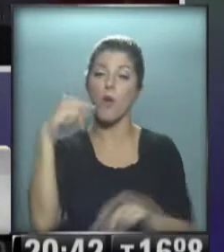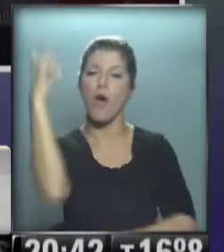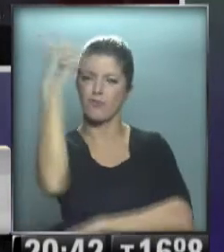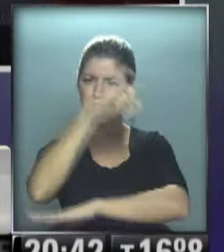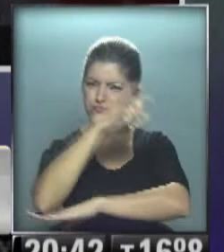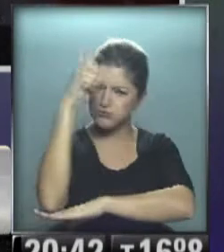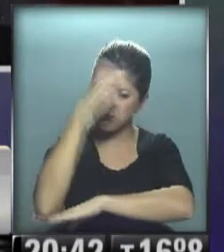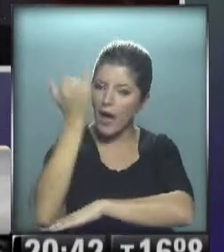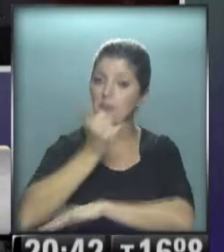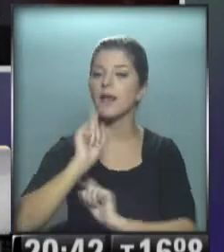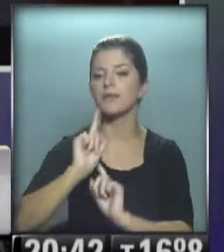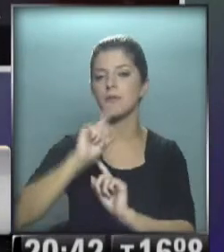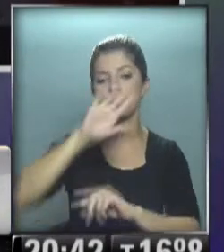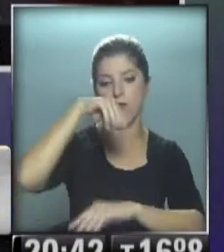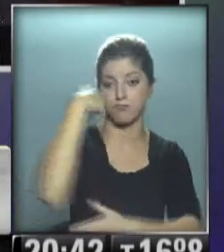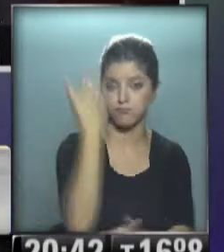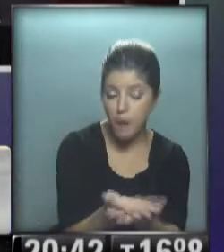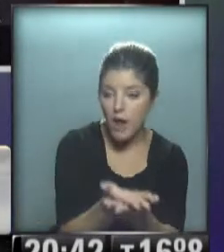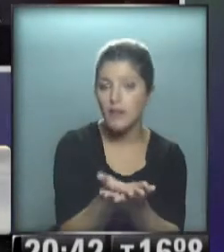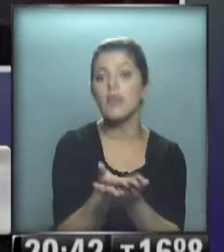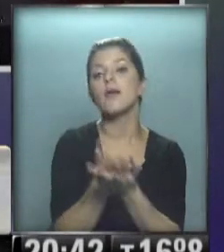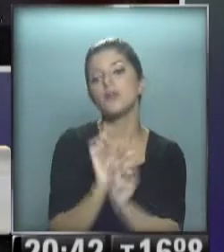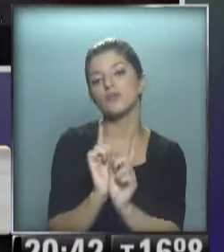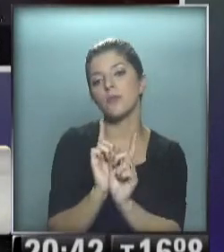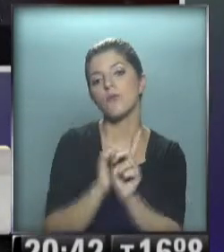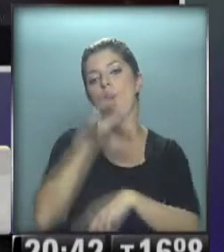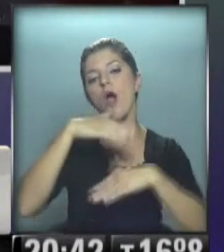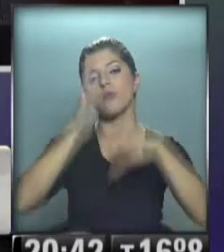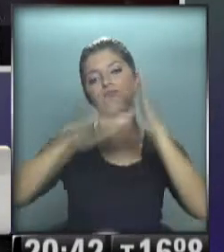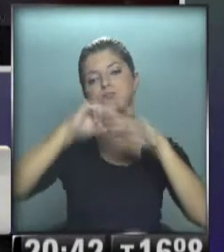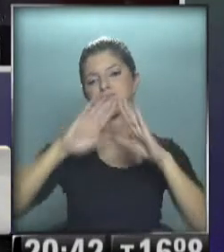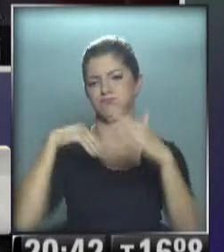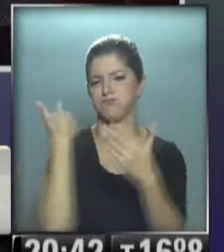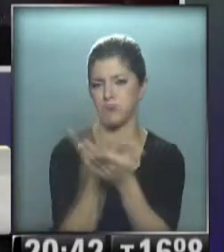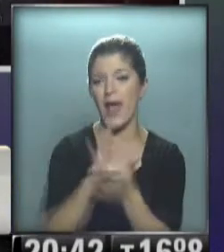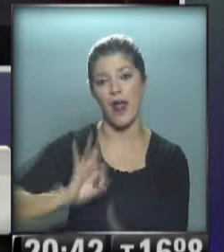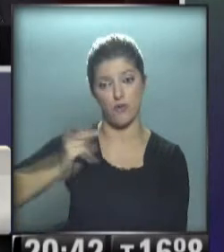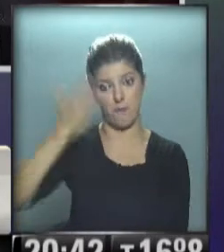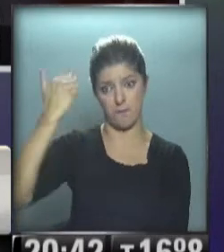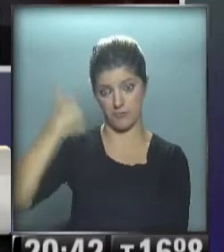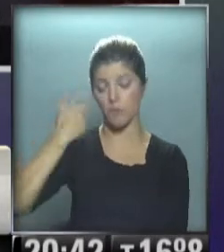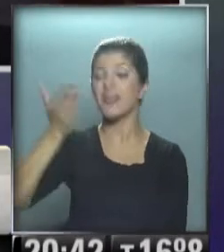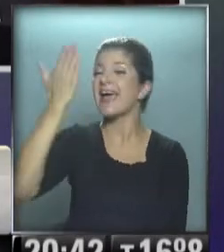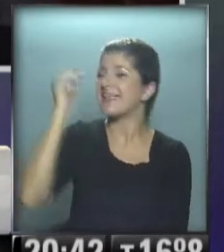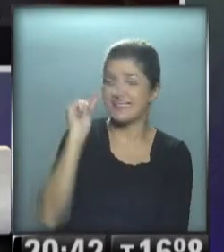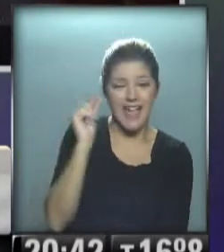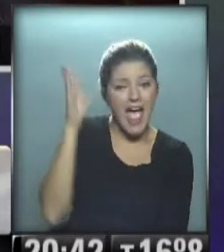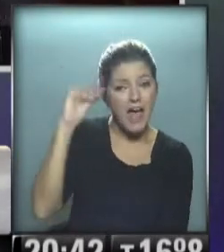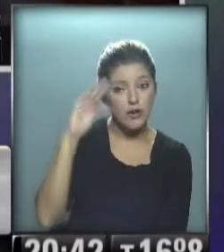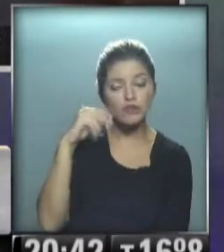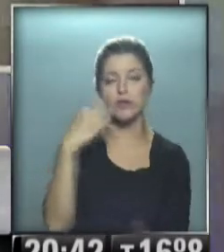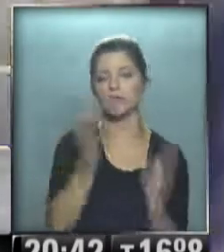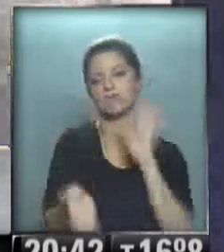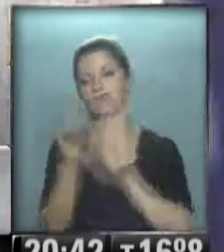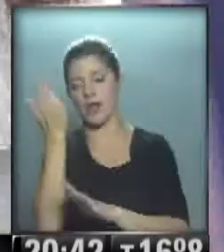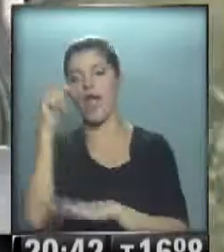gigante, que fue una de las que se cayó y se llevó parte de la estructura en aquel accidente del año pasado. Recién anoche la sacaron y todavía